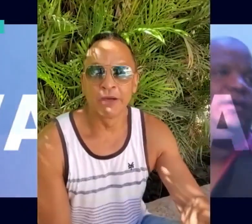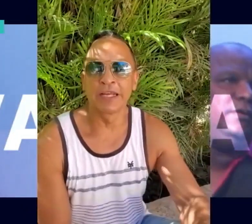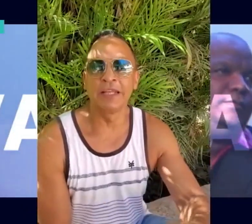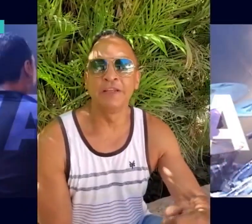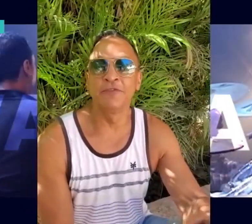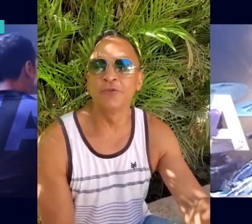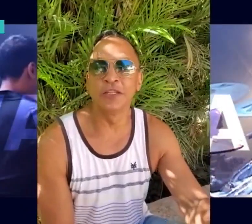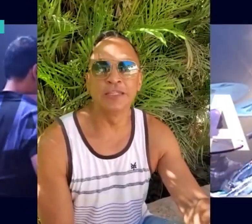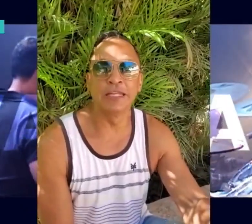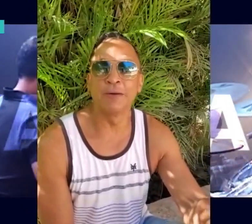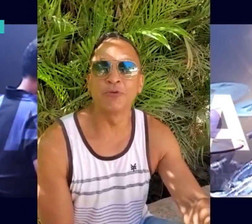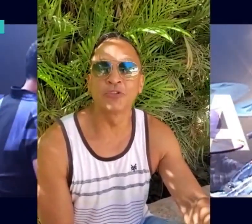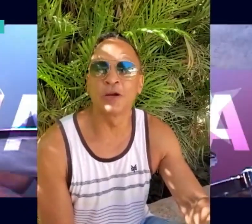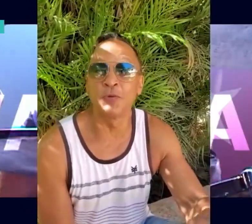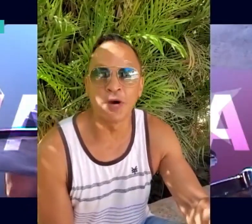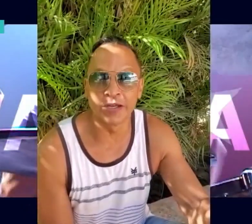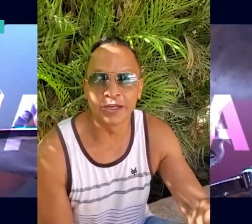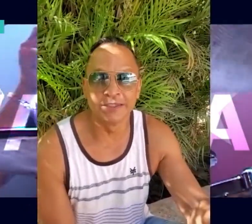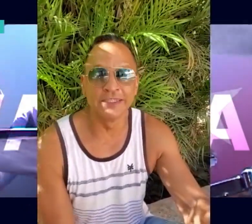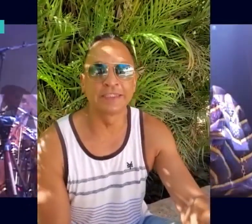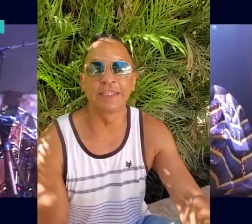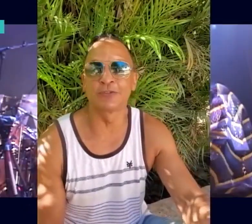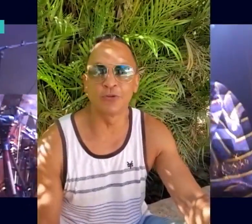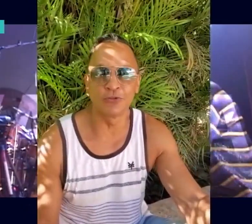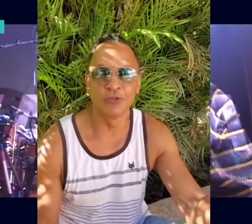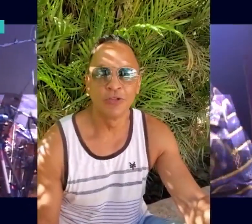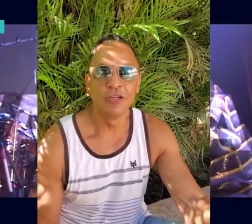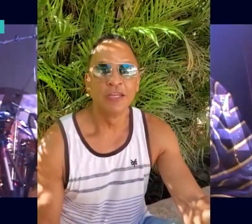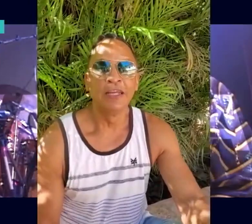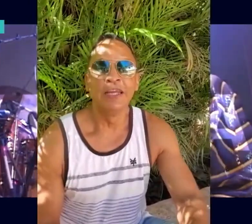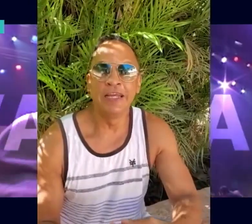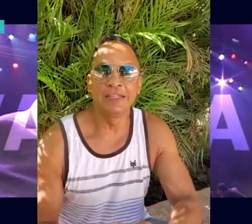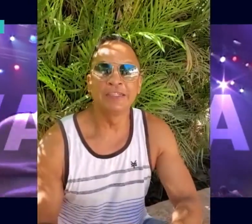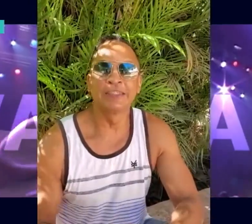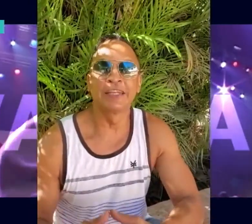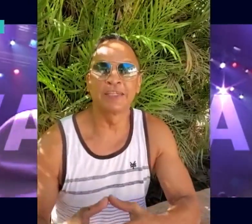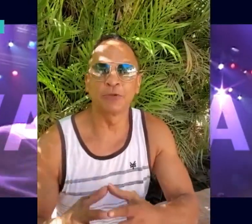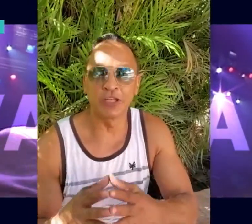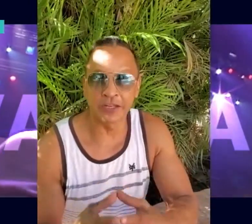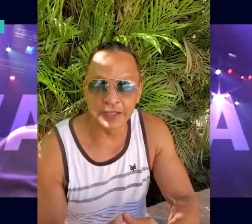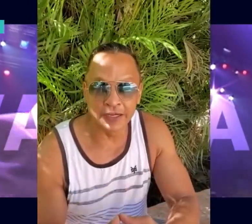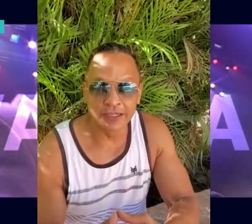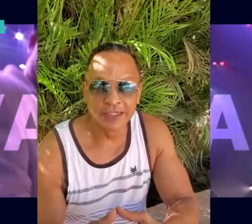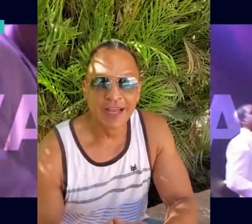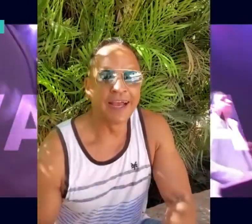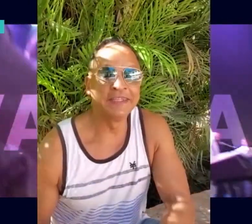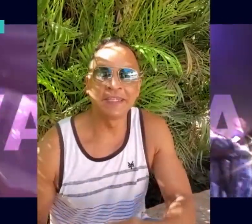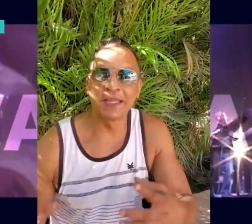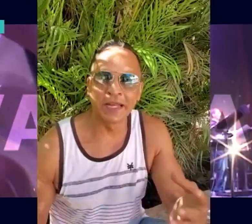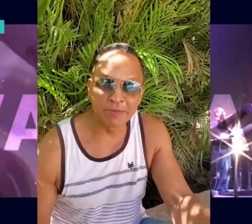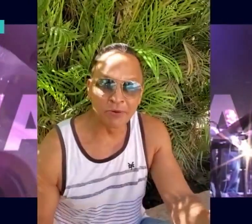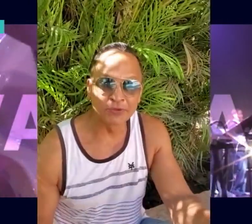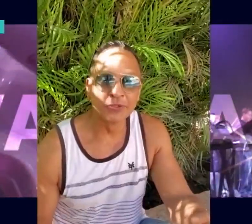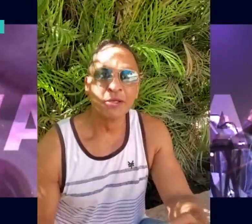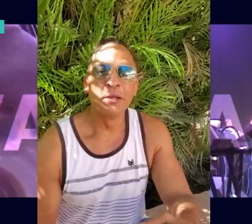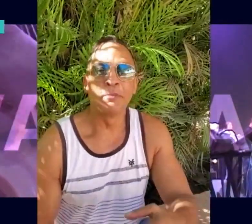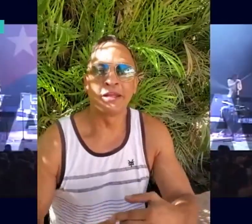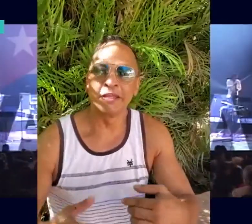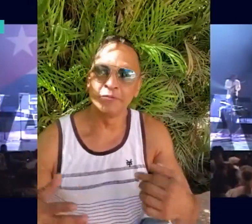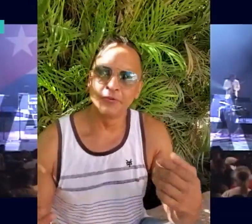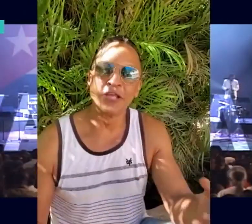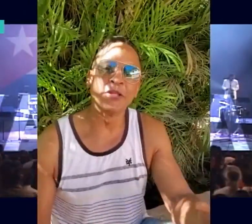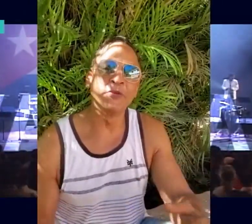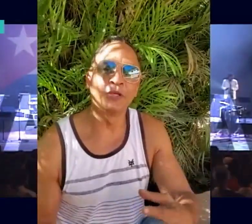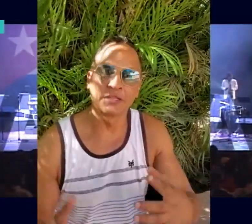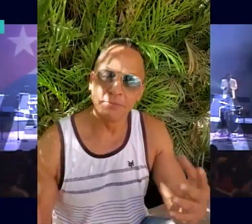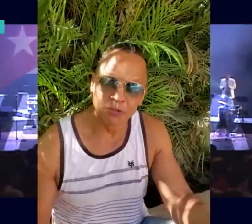noche, para que disfruten de la música cubana, de este son en 13 Costa Rica. Ahí estaremos